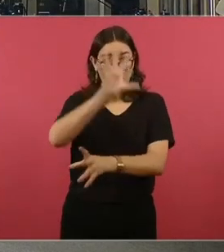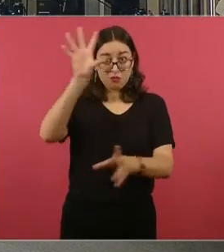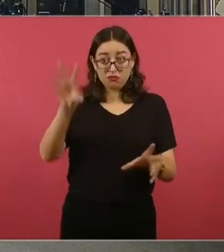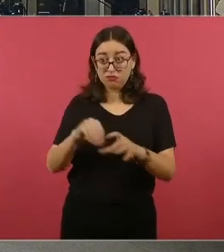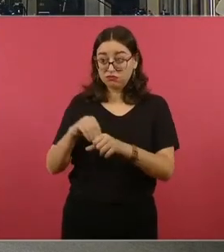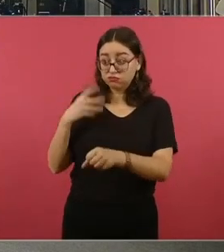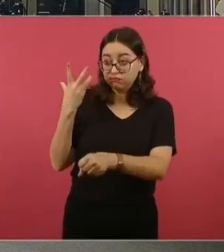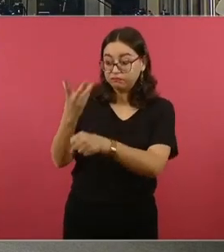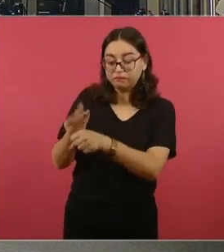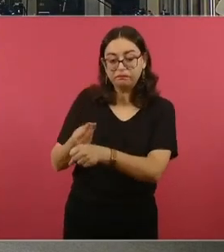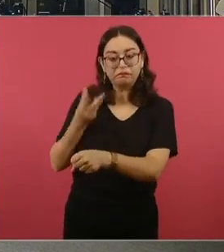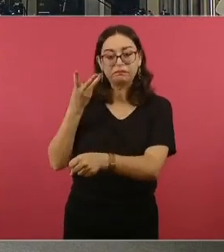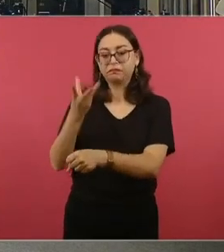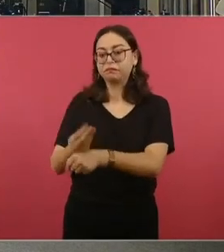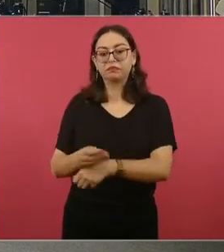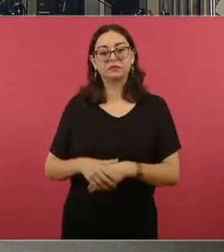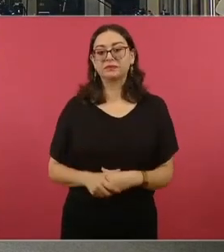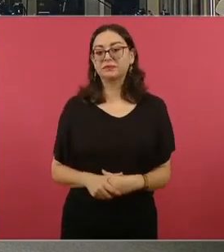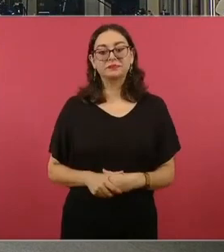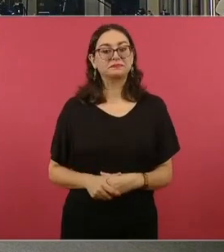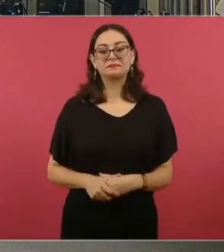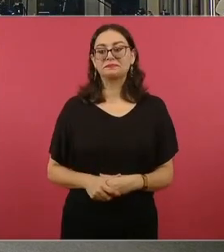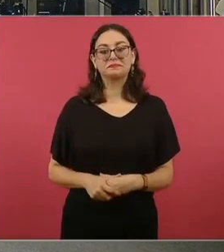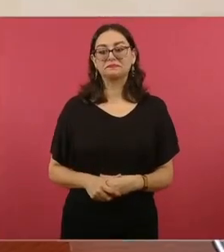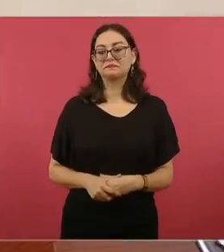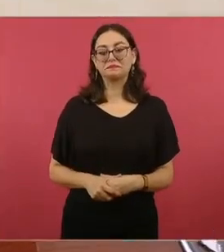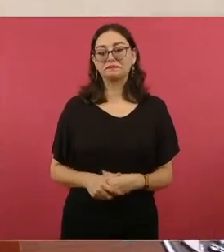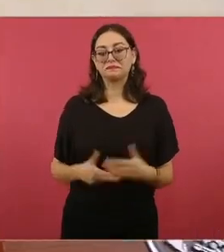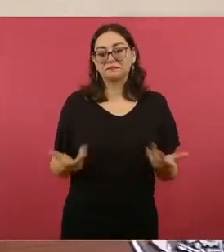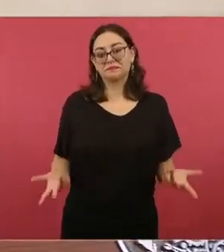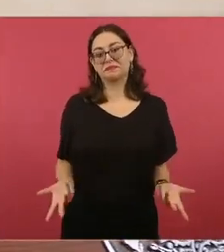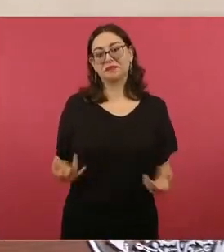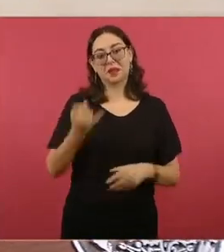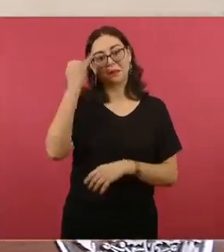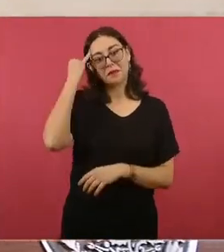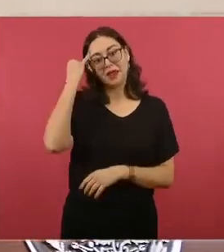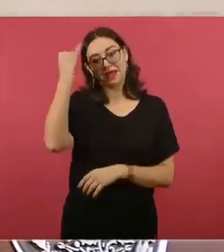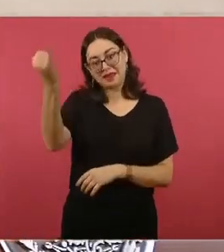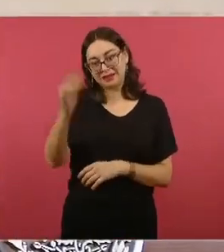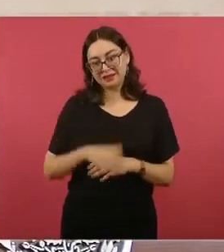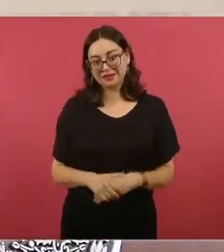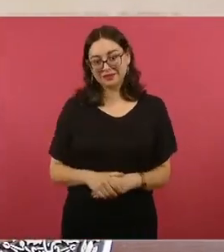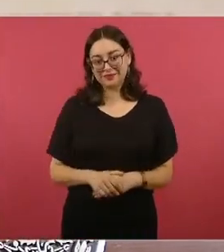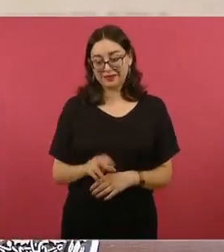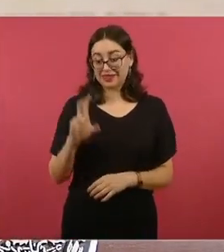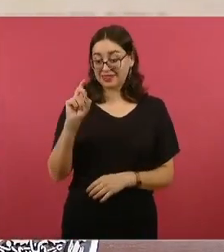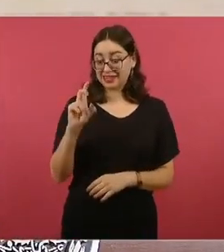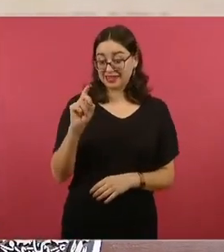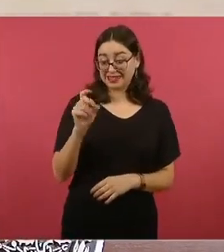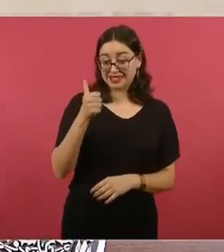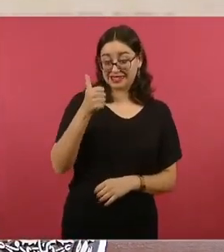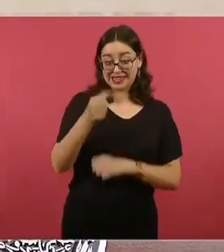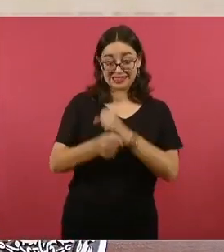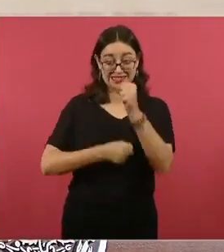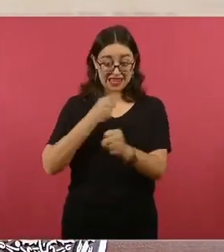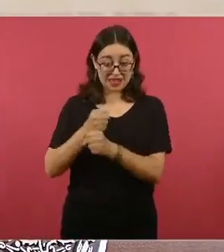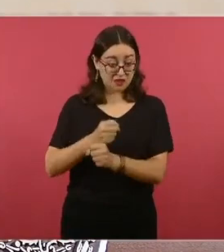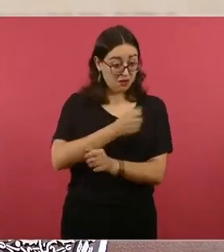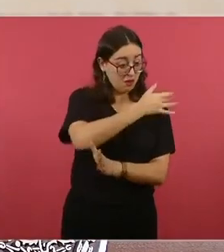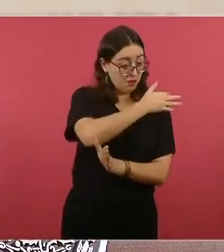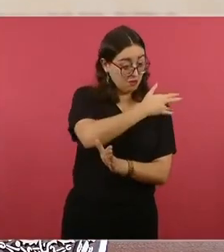¿no?, remontar 36 años de política